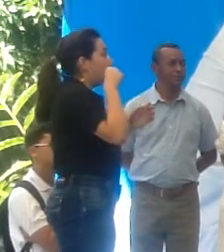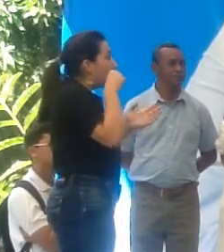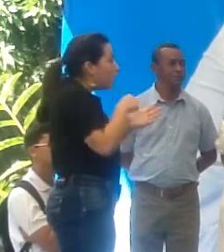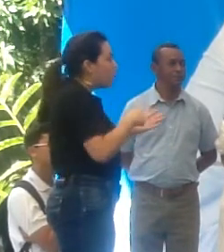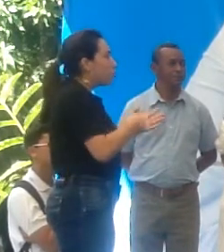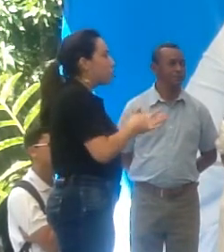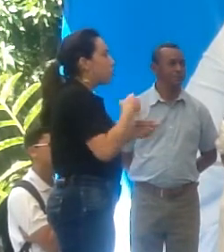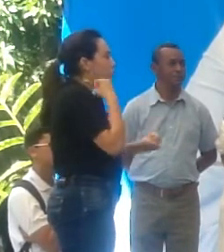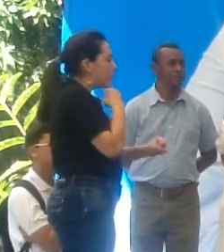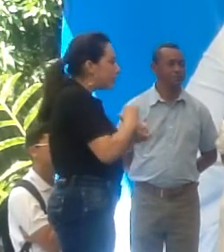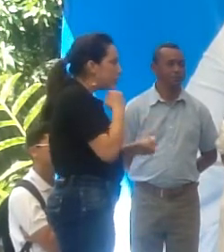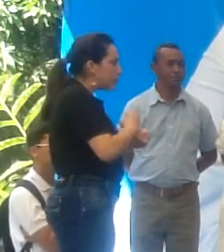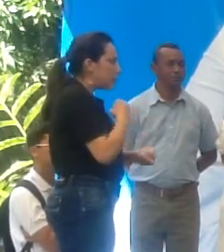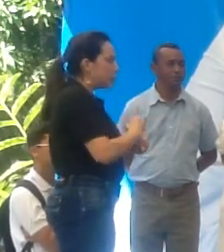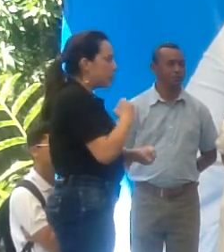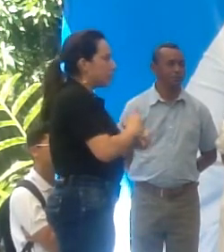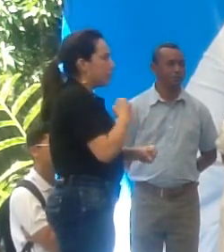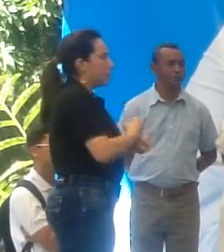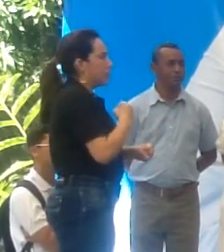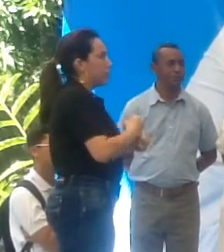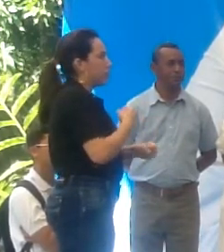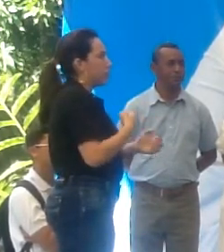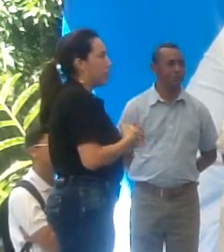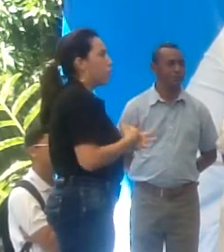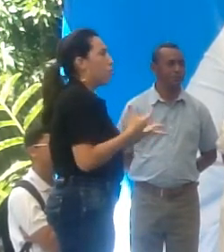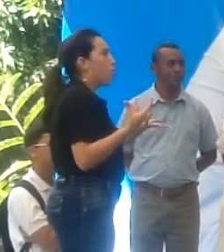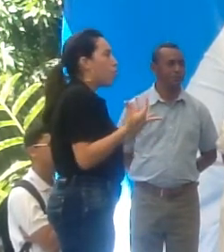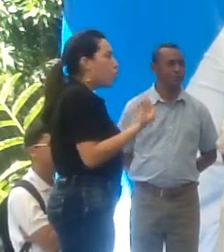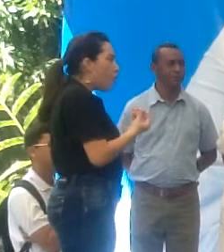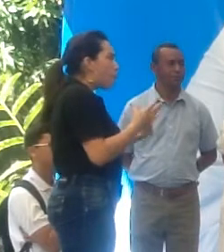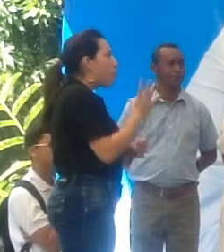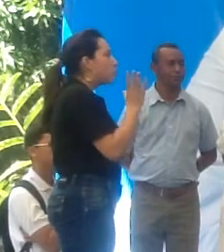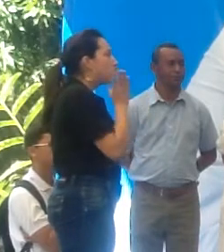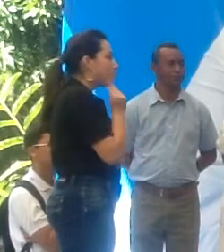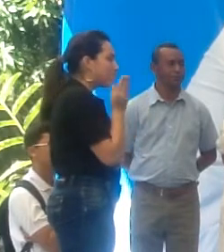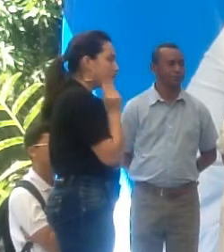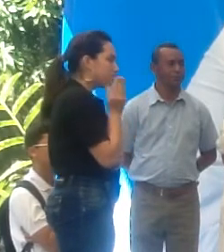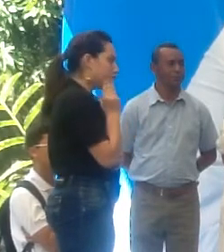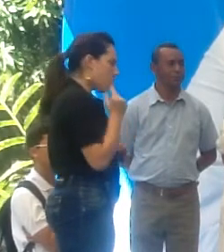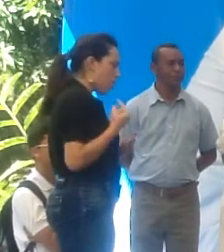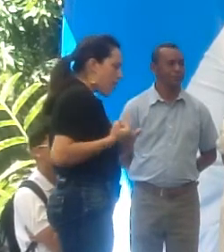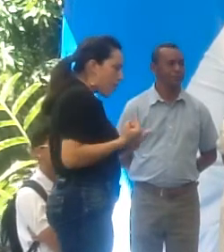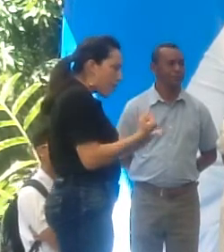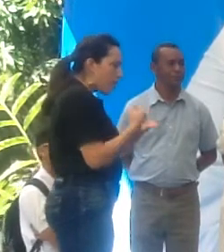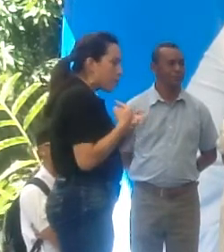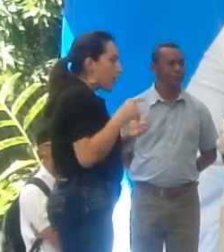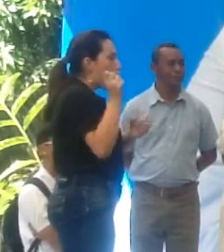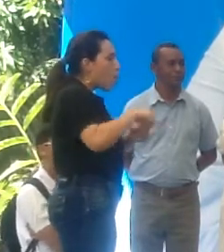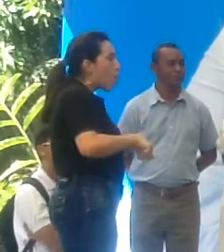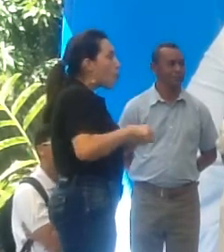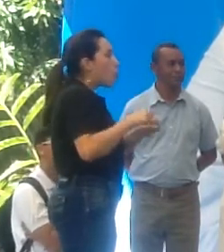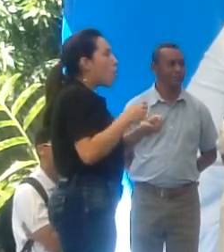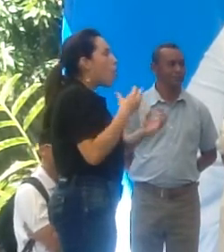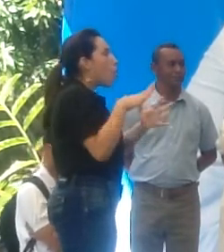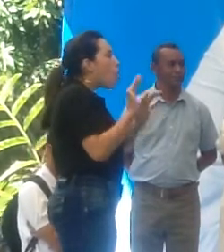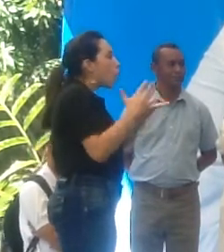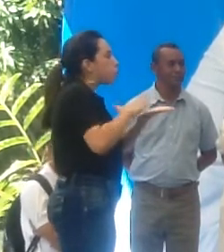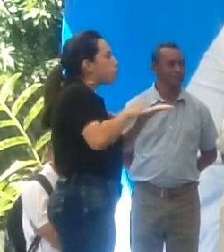estamos trabajando con un grupo de expertos que puedan determinar